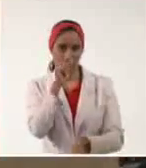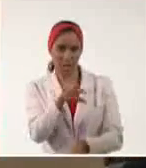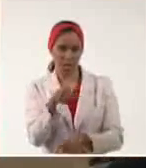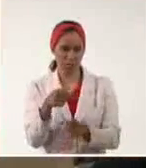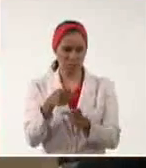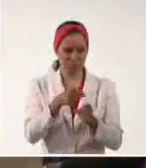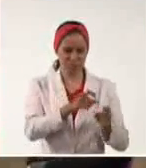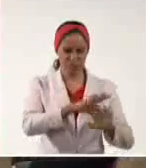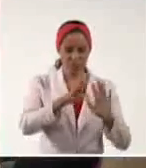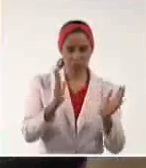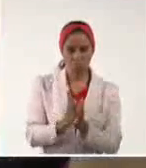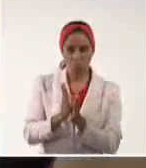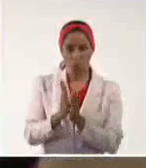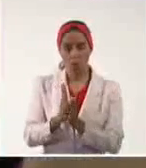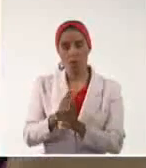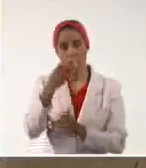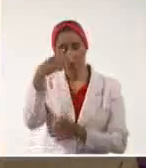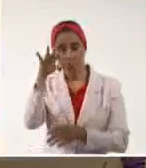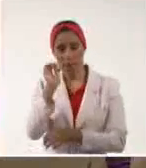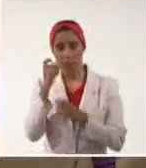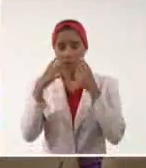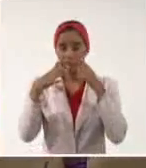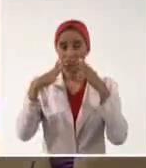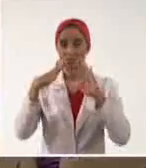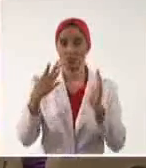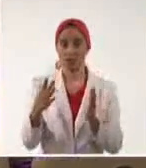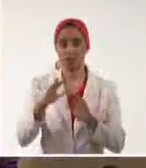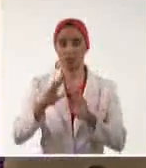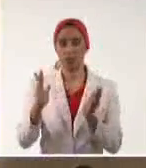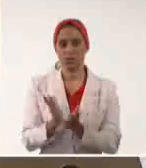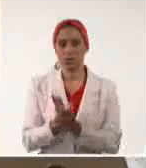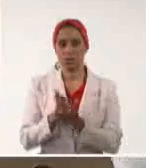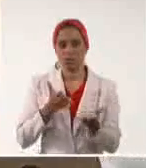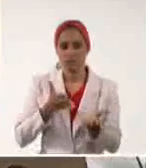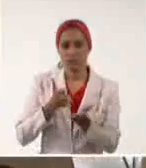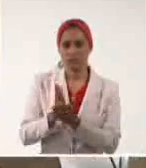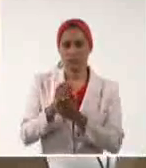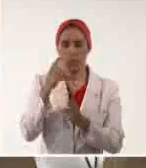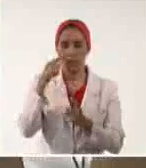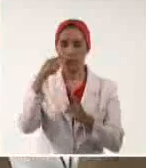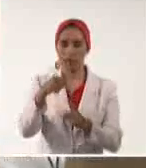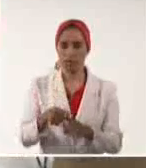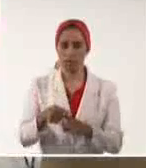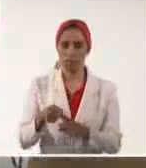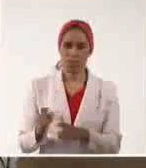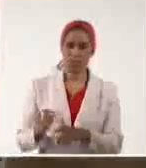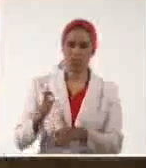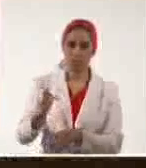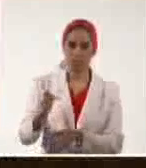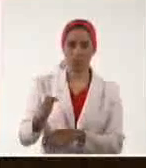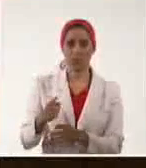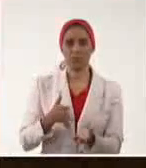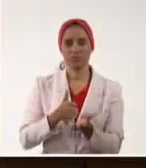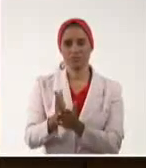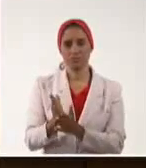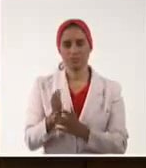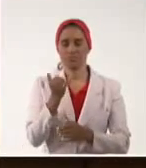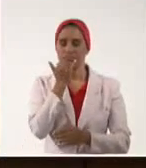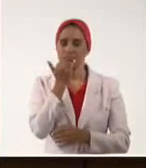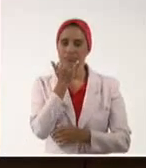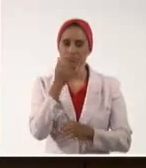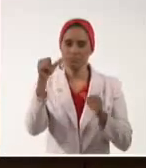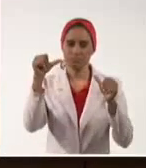descomposición social y generar la ingobernabilidad, un propósito en el que han fracasado rotundamente.